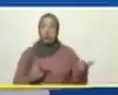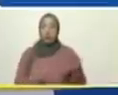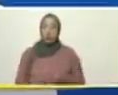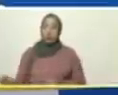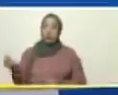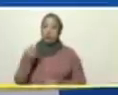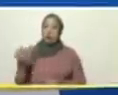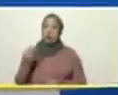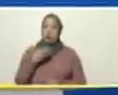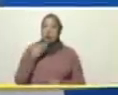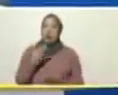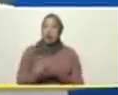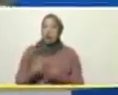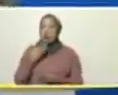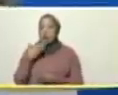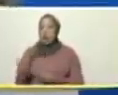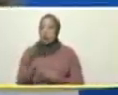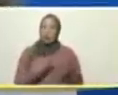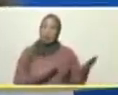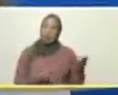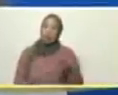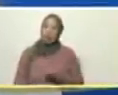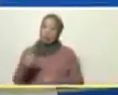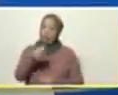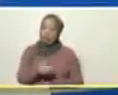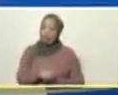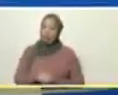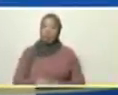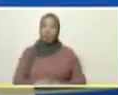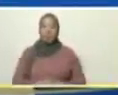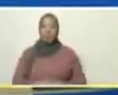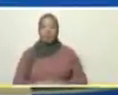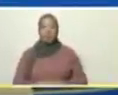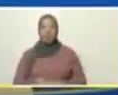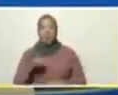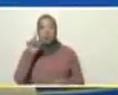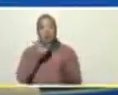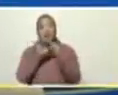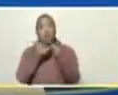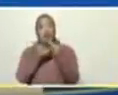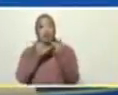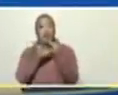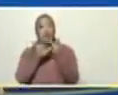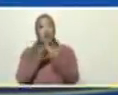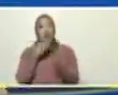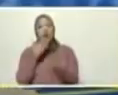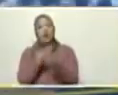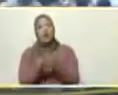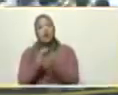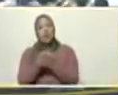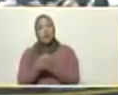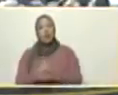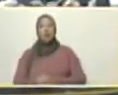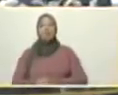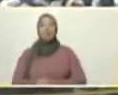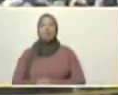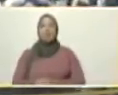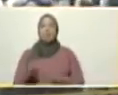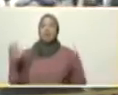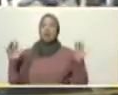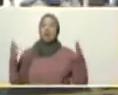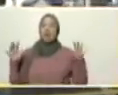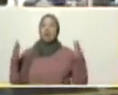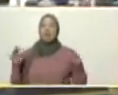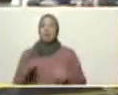vez, muchas gracias por recibirnos y pues estaremos pendientes como siempre. Gracias, un aplauso a